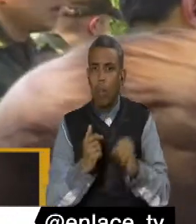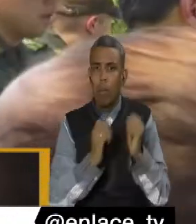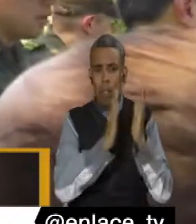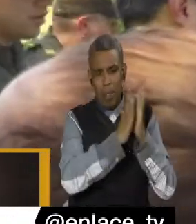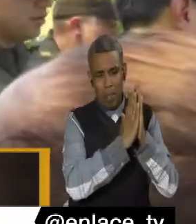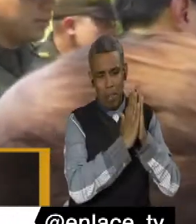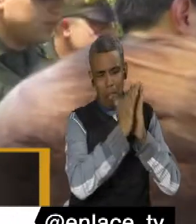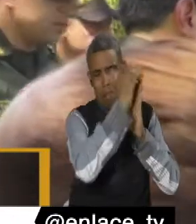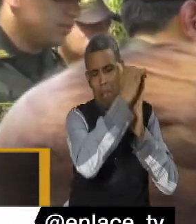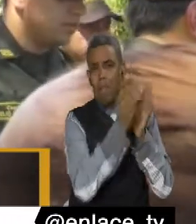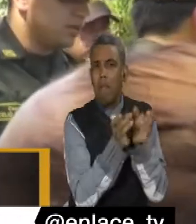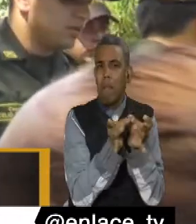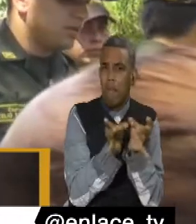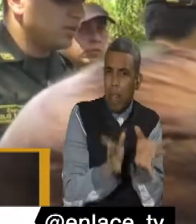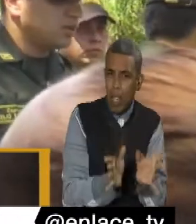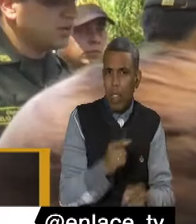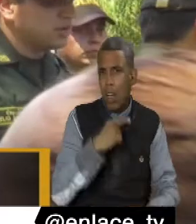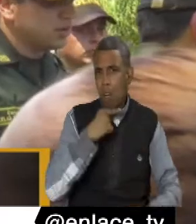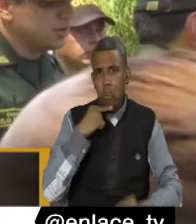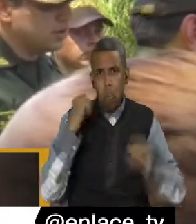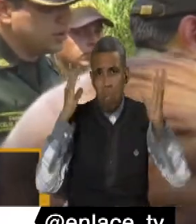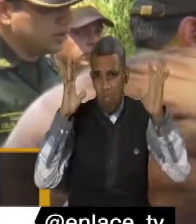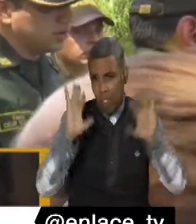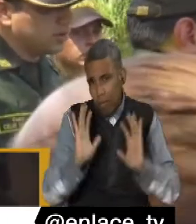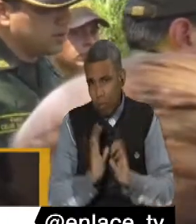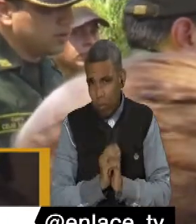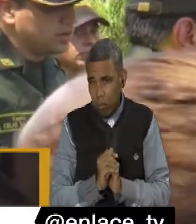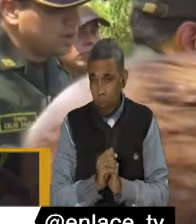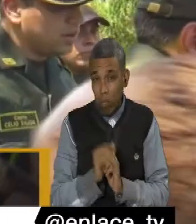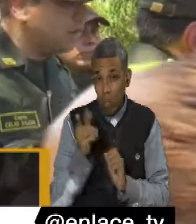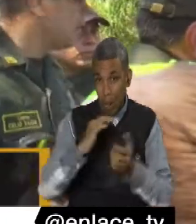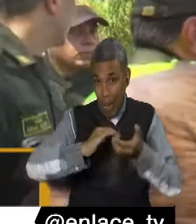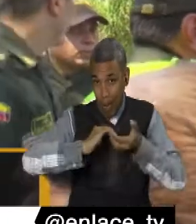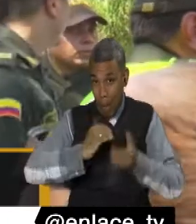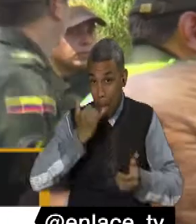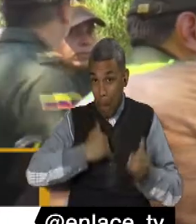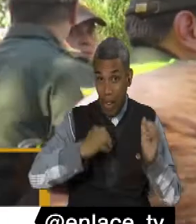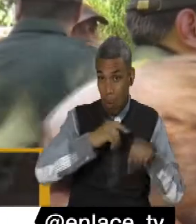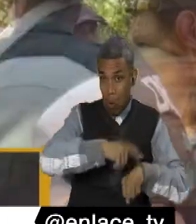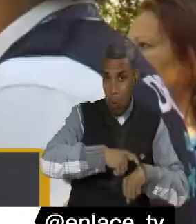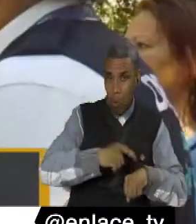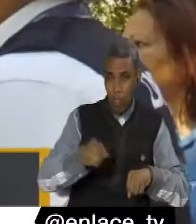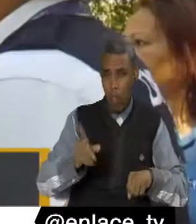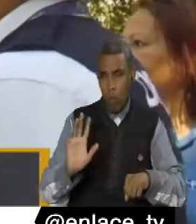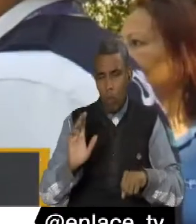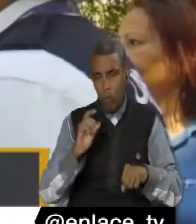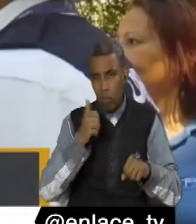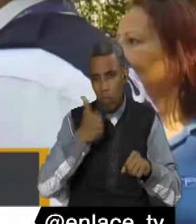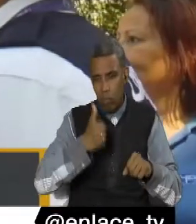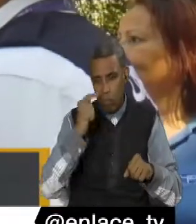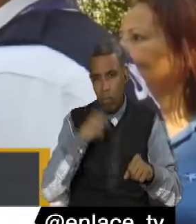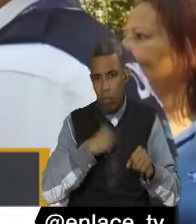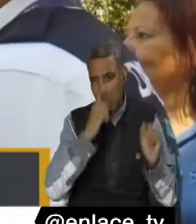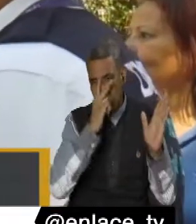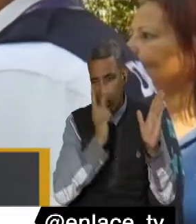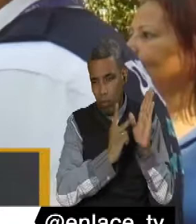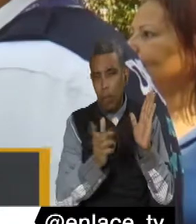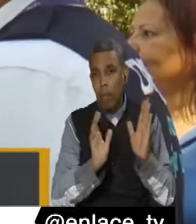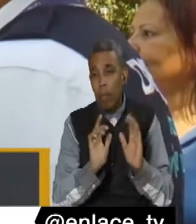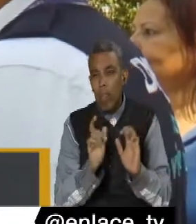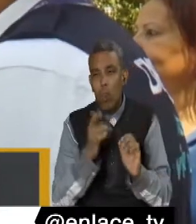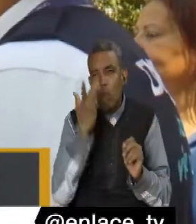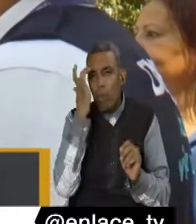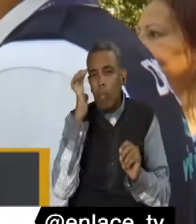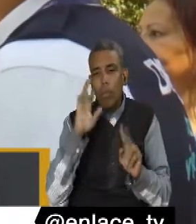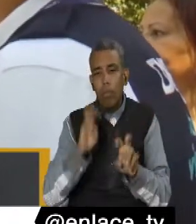obviamente transitando dentro del horario permitido. Obviamente pues deben hacerlo con todas las precauciones del caso. El ejecutivo acompañó en el sitio de la tragedia tanto